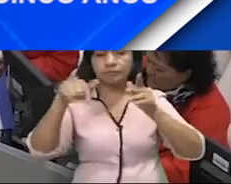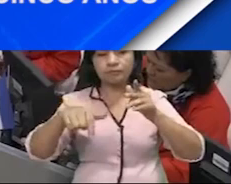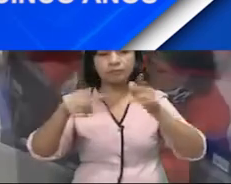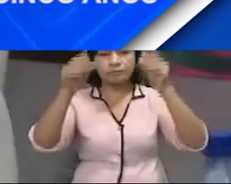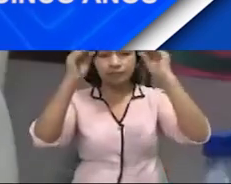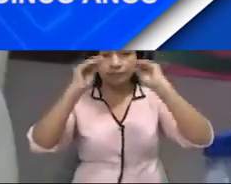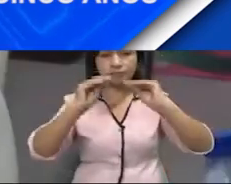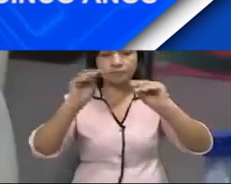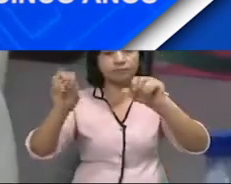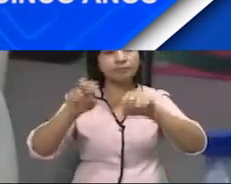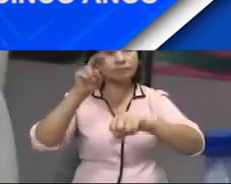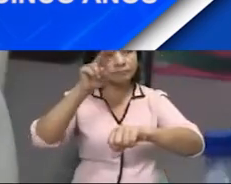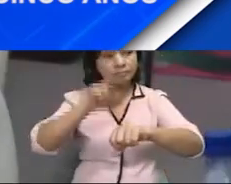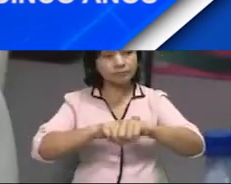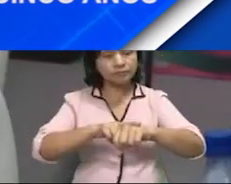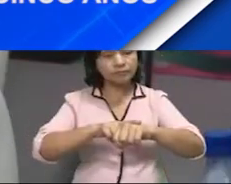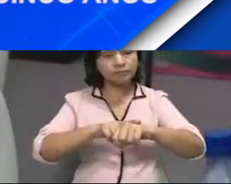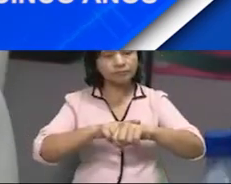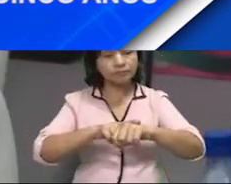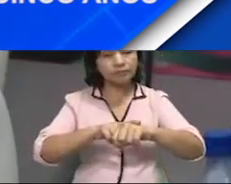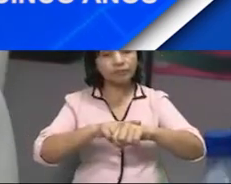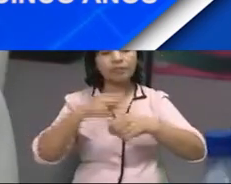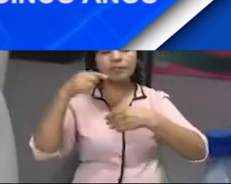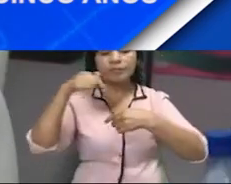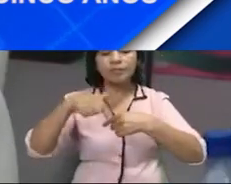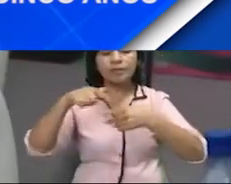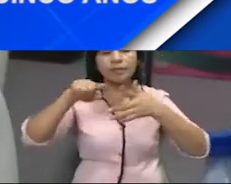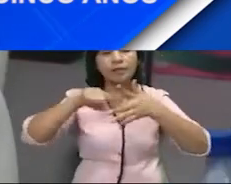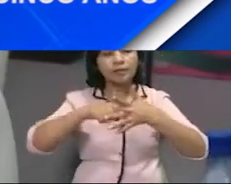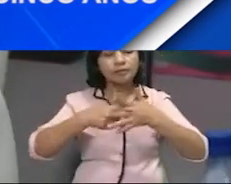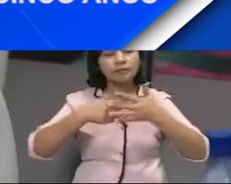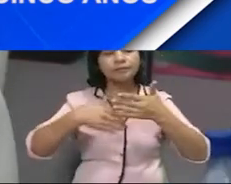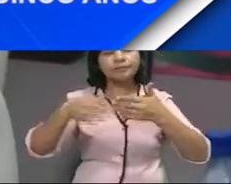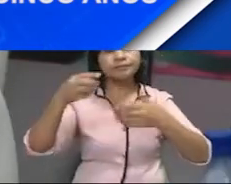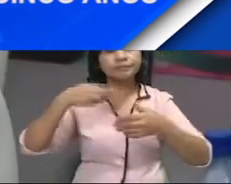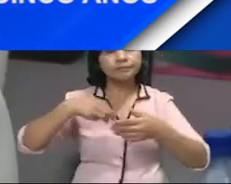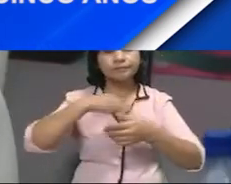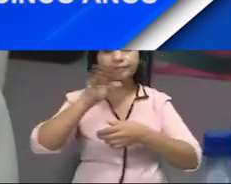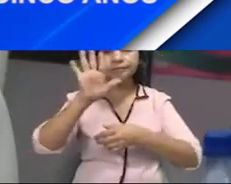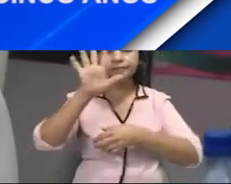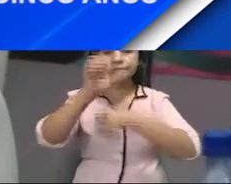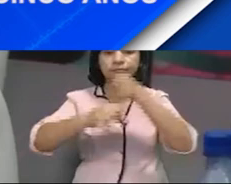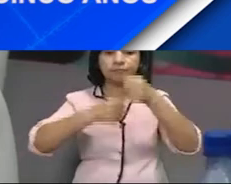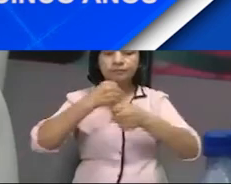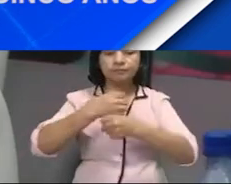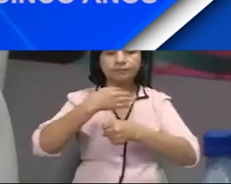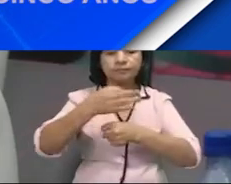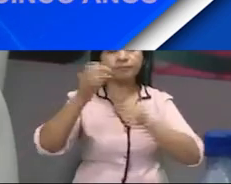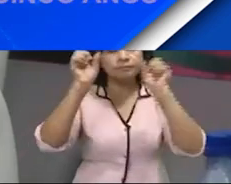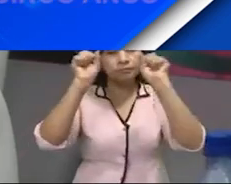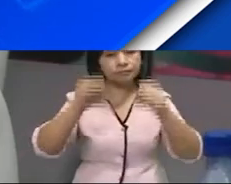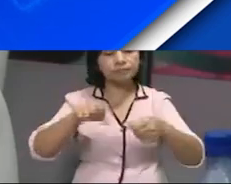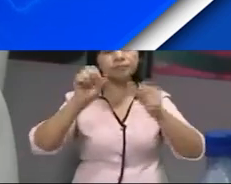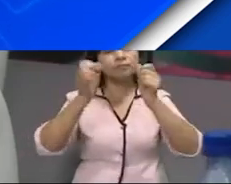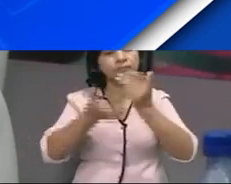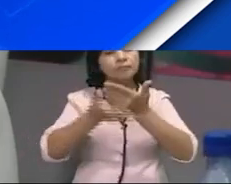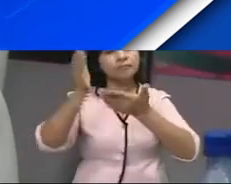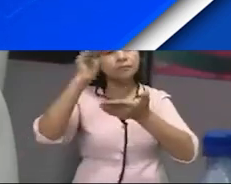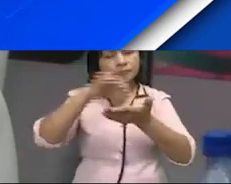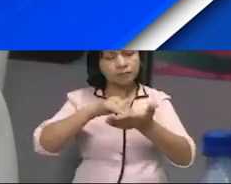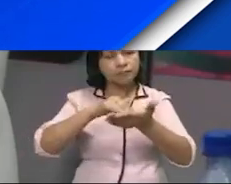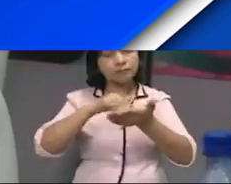5 años. Educativo Nacional. El periodo en el cargo de sus miembros será de 5 años, pudiendo ser